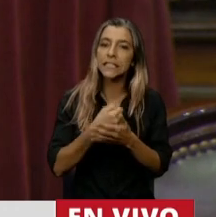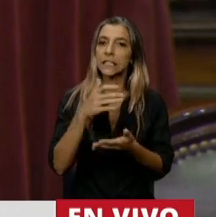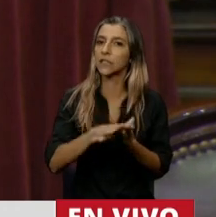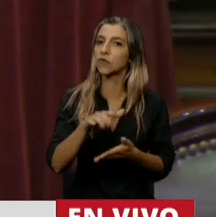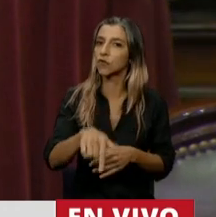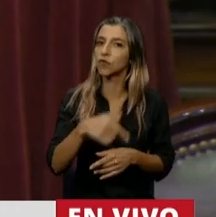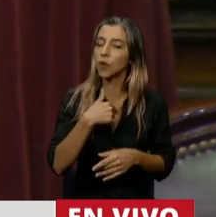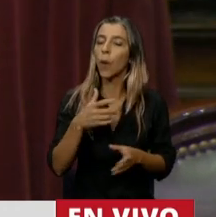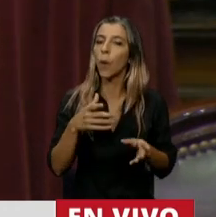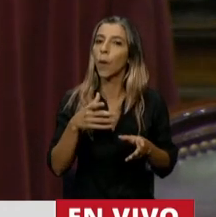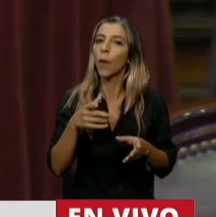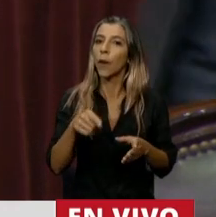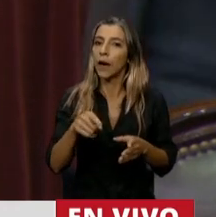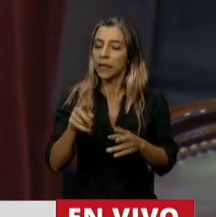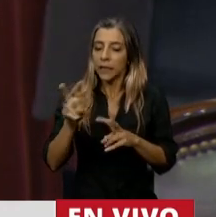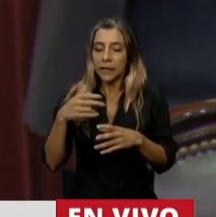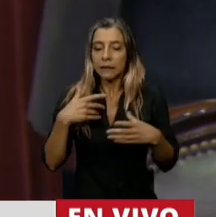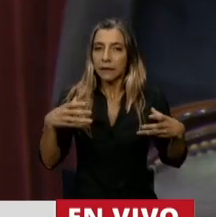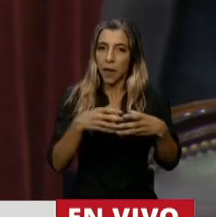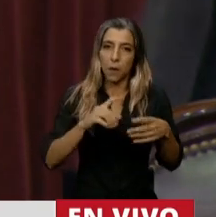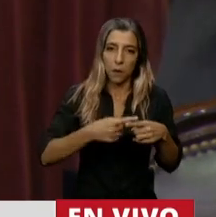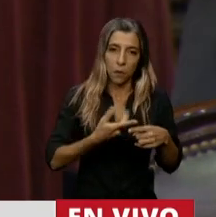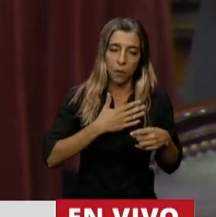con respecto a insistirle sobre las sesiones presenciales.